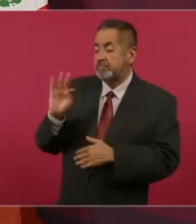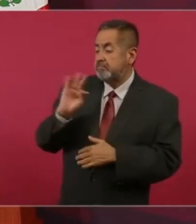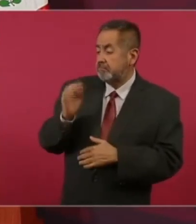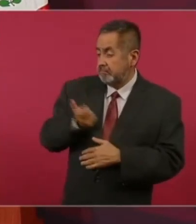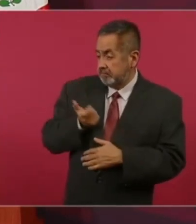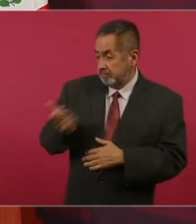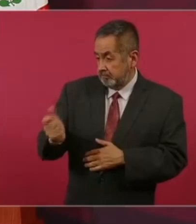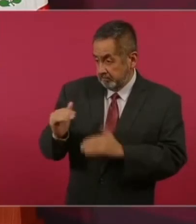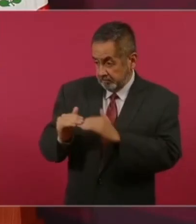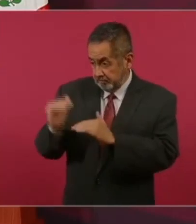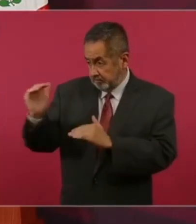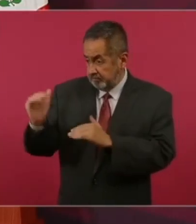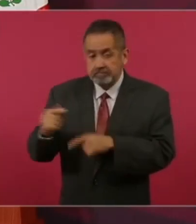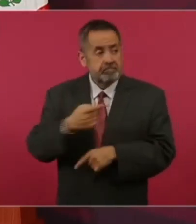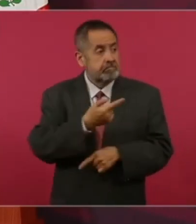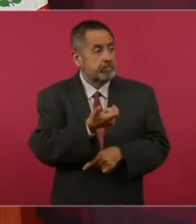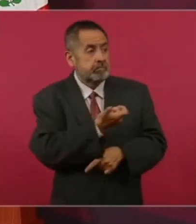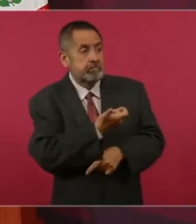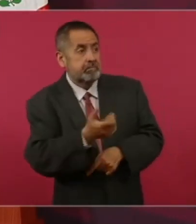inflación.